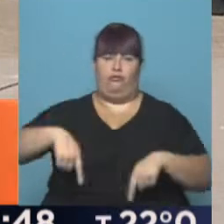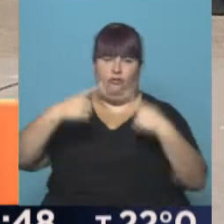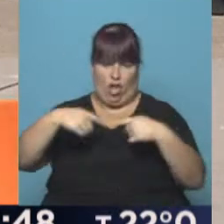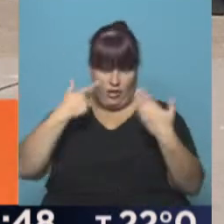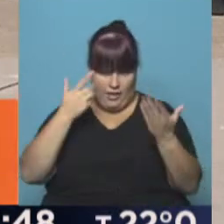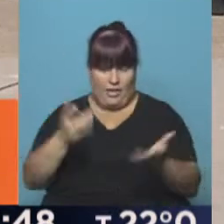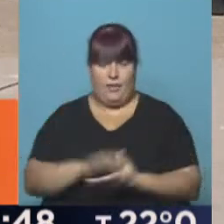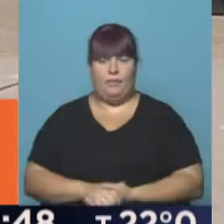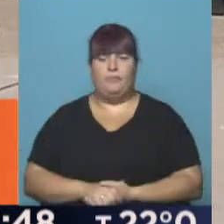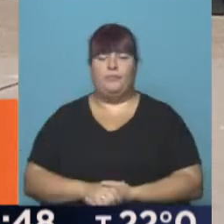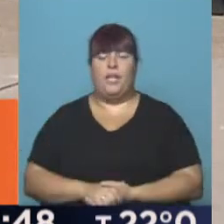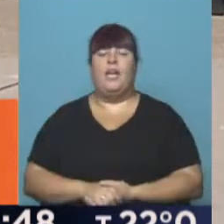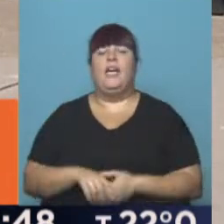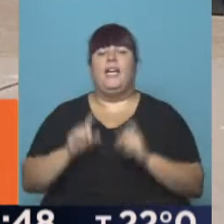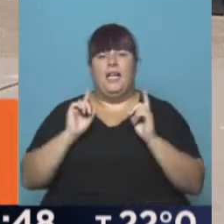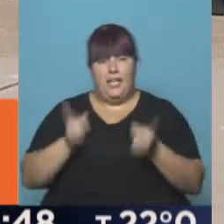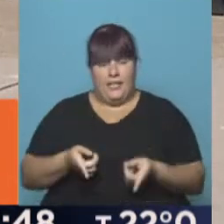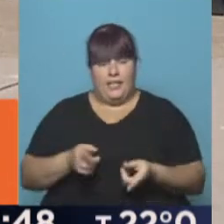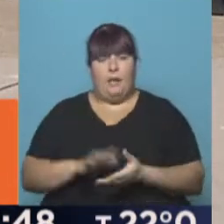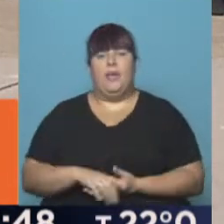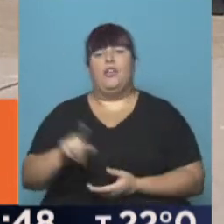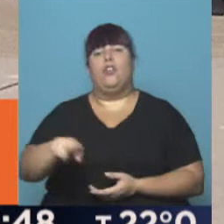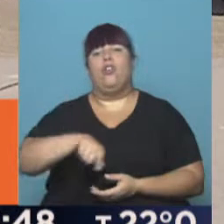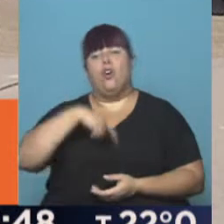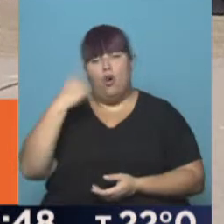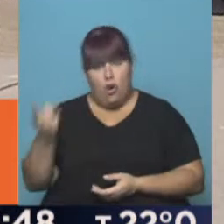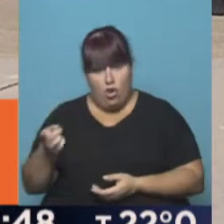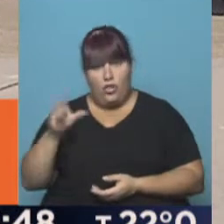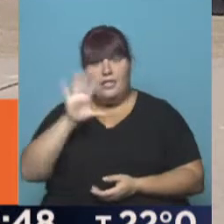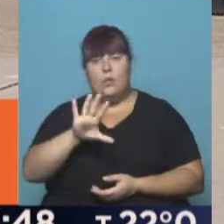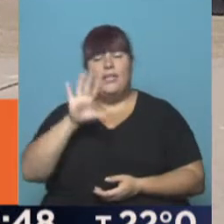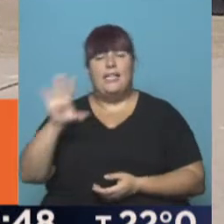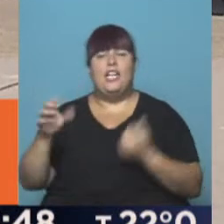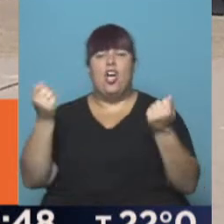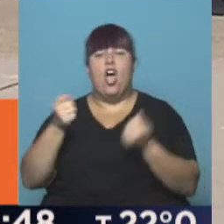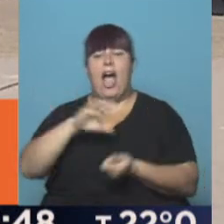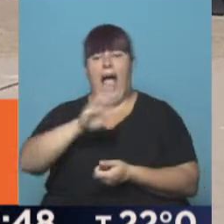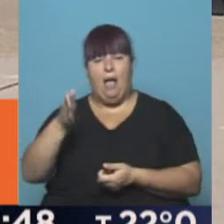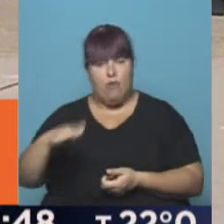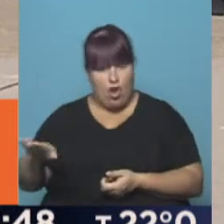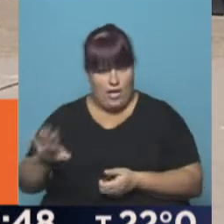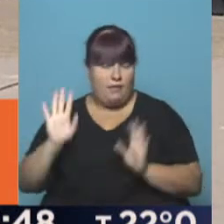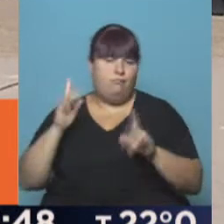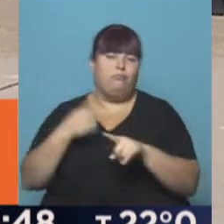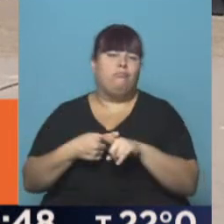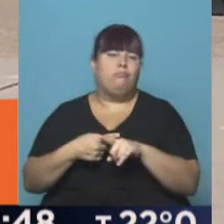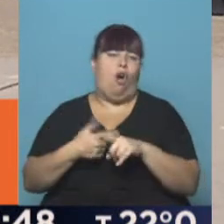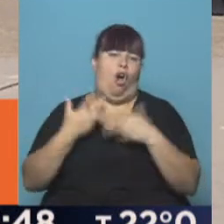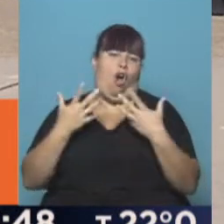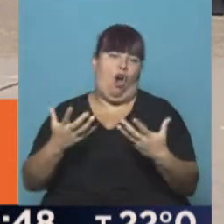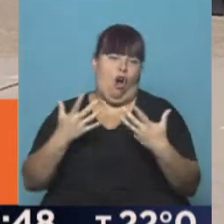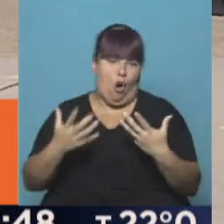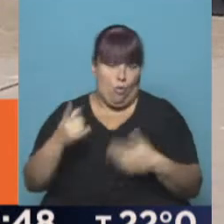Escuchamos. Además, tenemos otras 55 camionetas que, por una cuestión